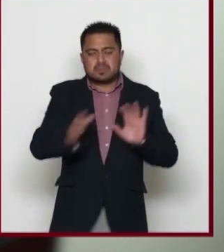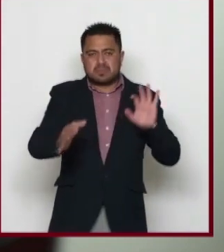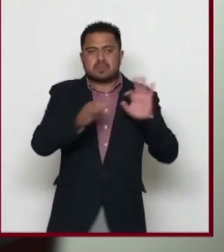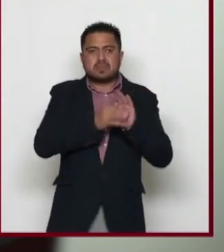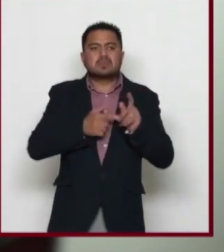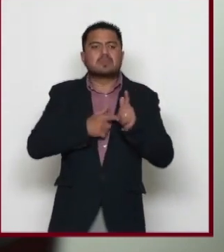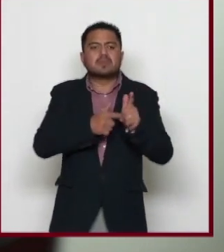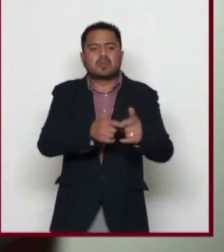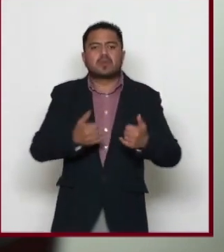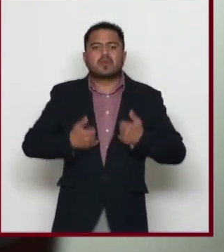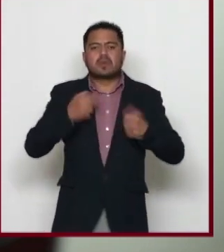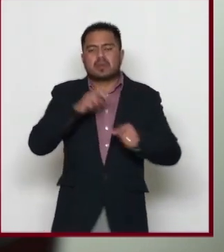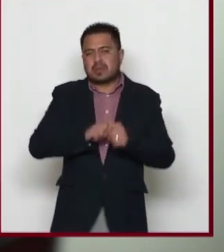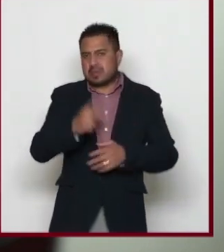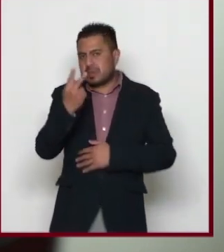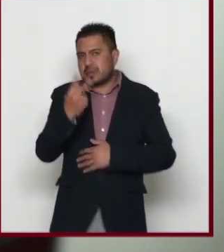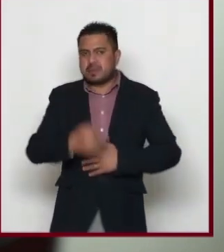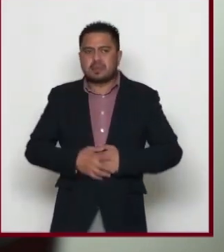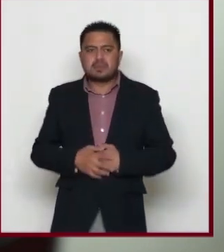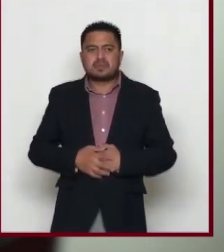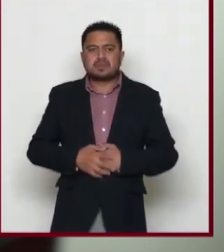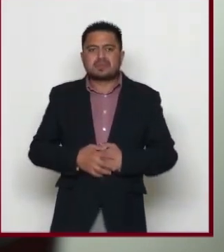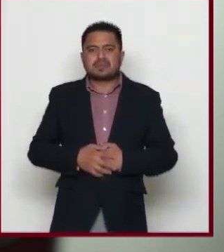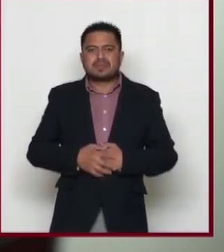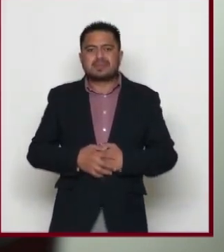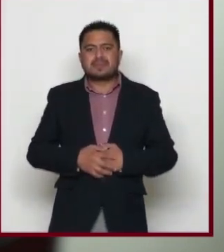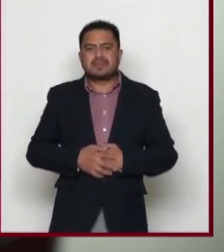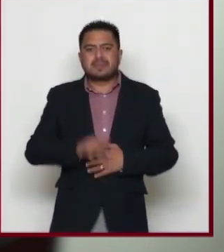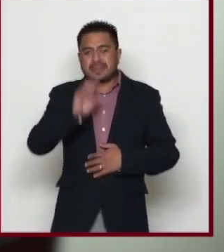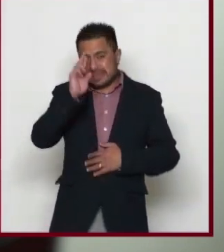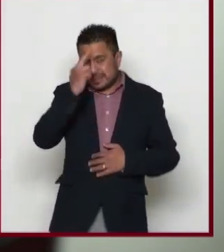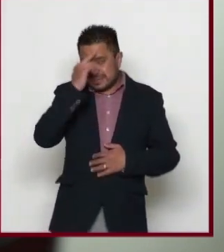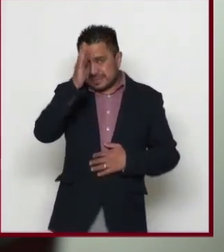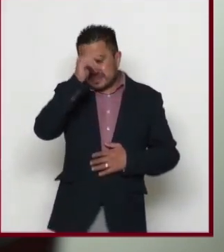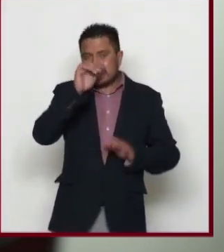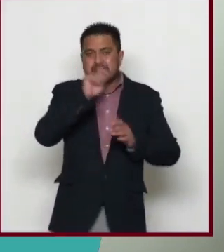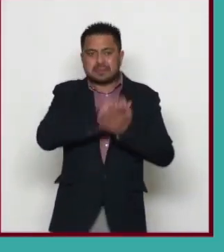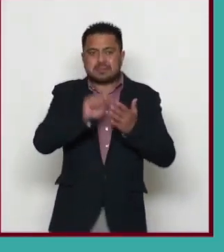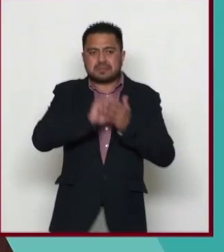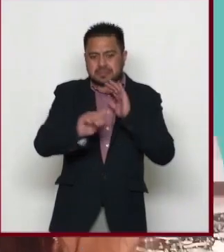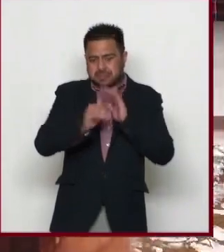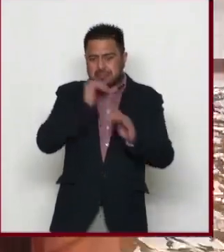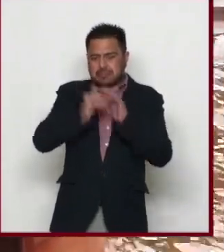tiempo y gracias a todos ustedes por seguirnos. Seguimos en Jóvenes en TV.